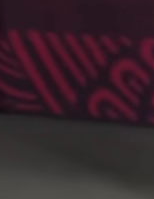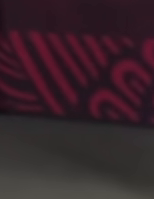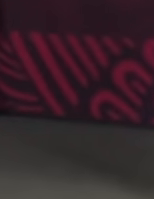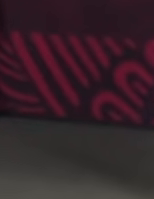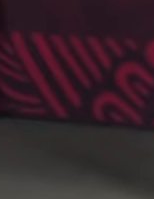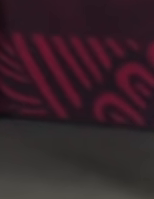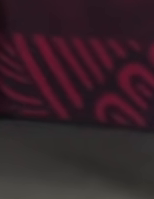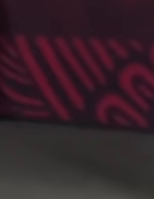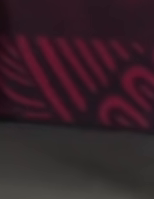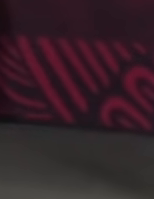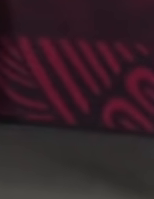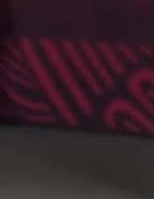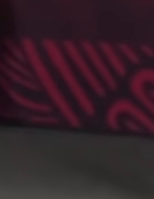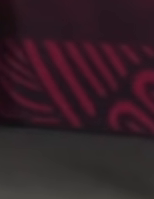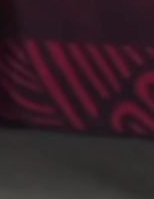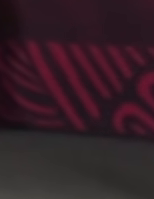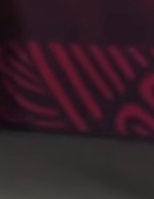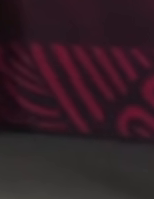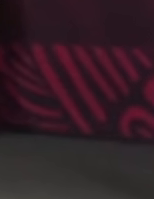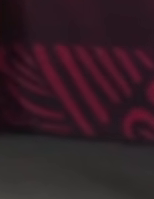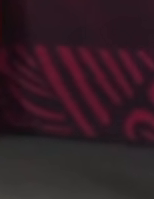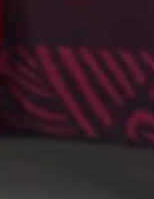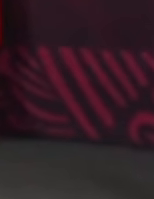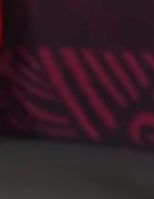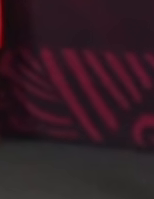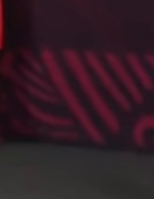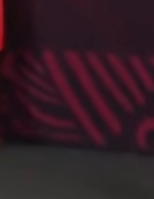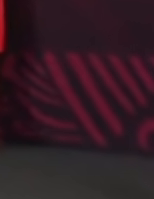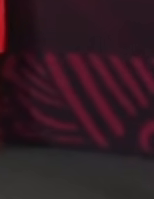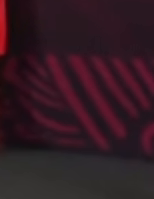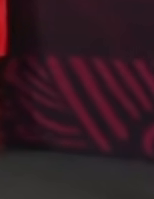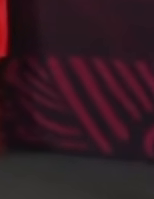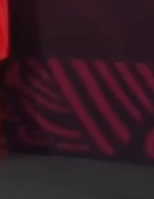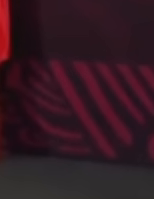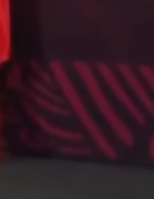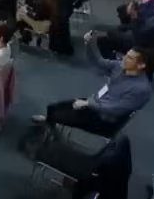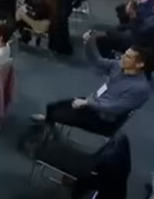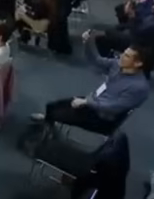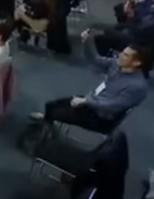se reponen del 2 de junio.